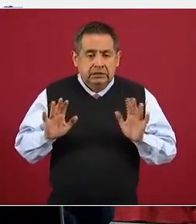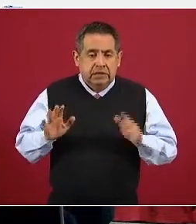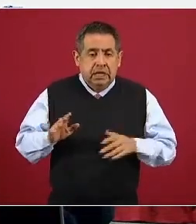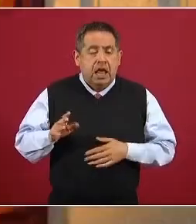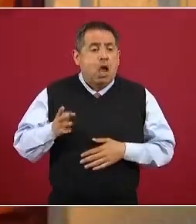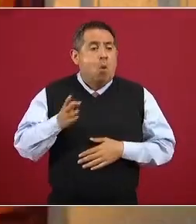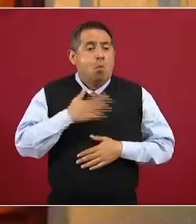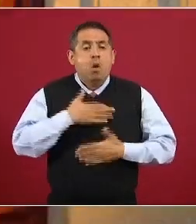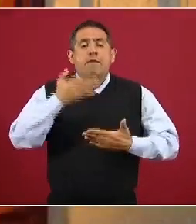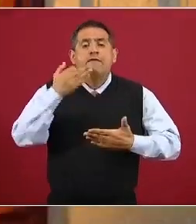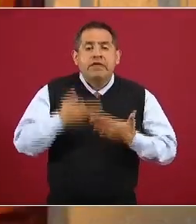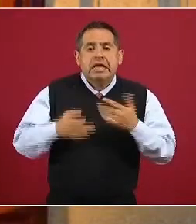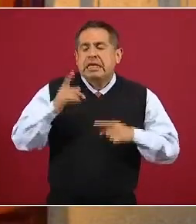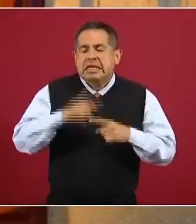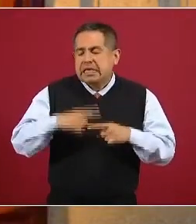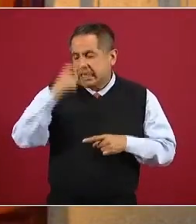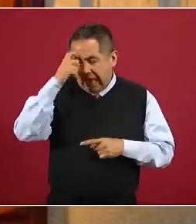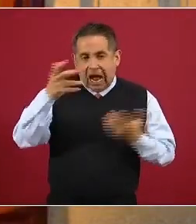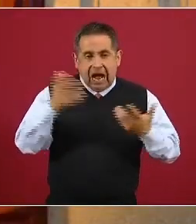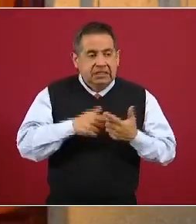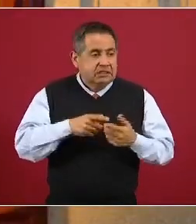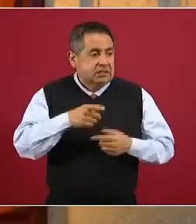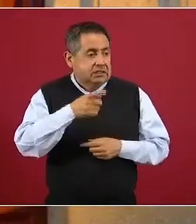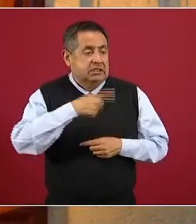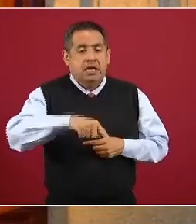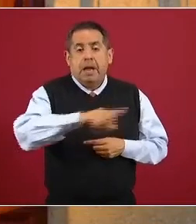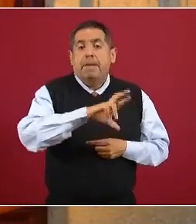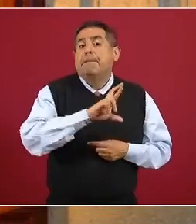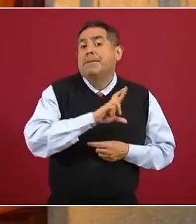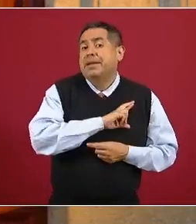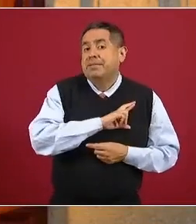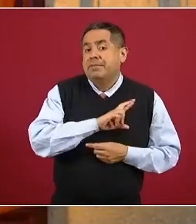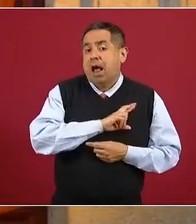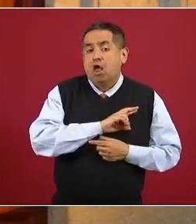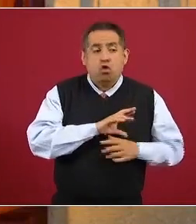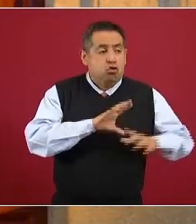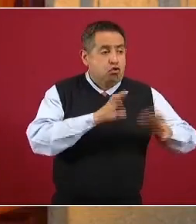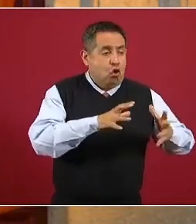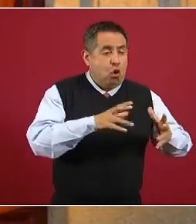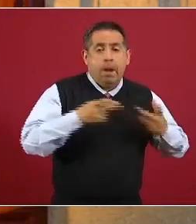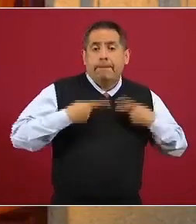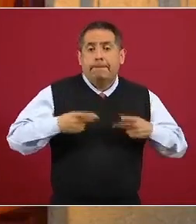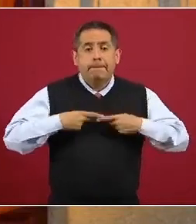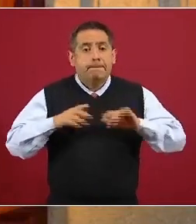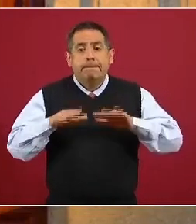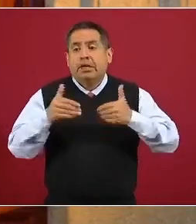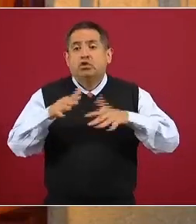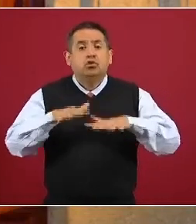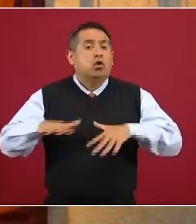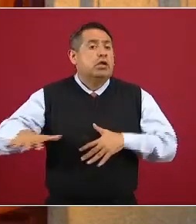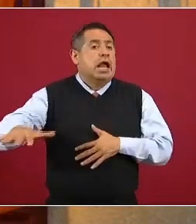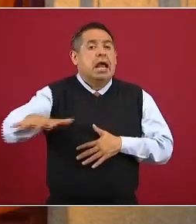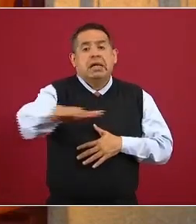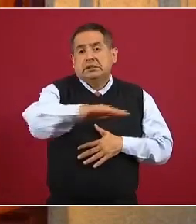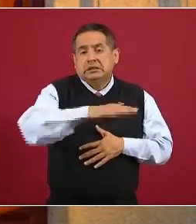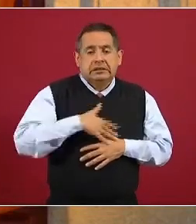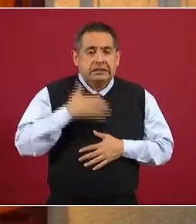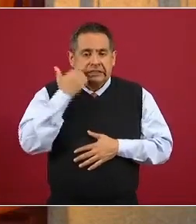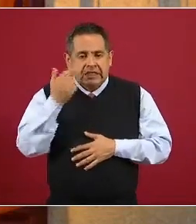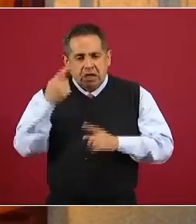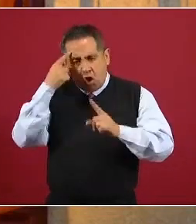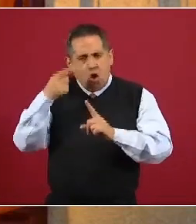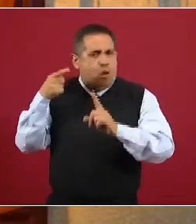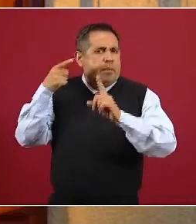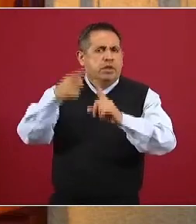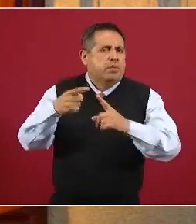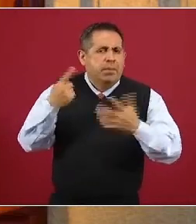esfuerzo colaborativo entre el sector privado y el sector público, y que tiene como